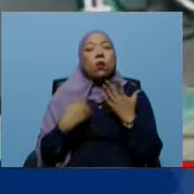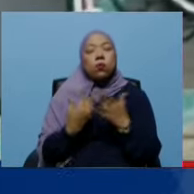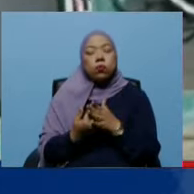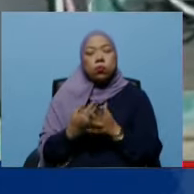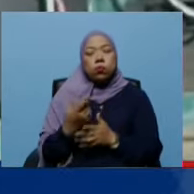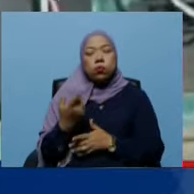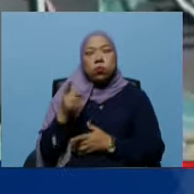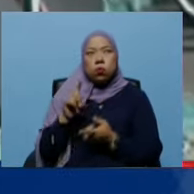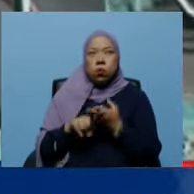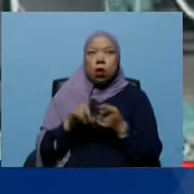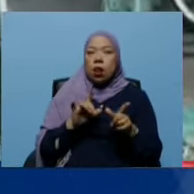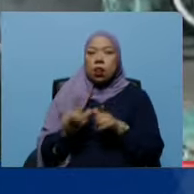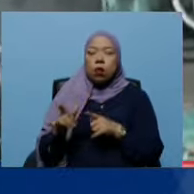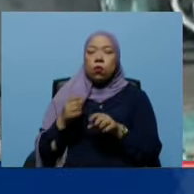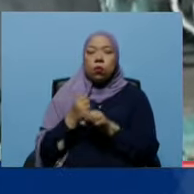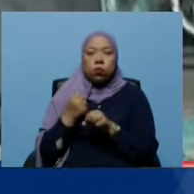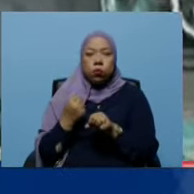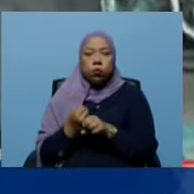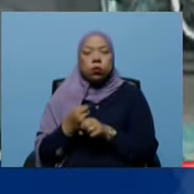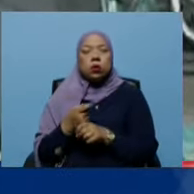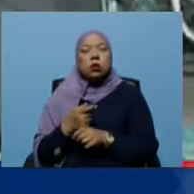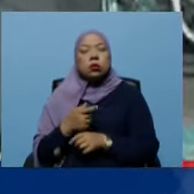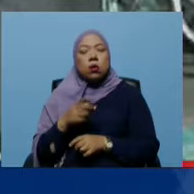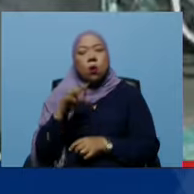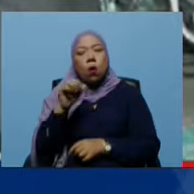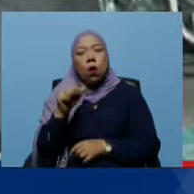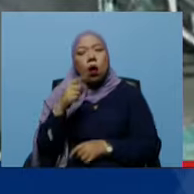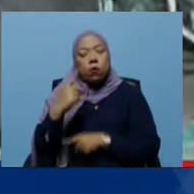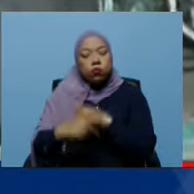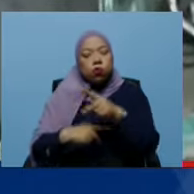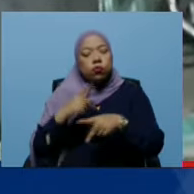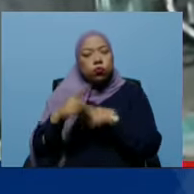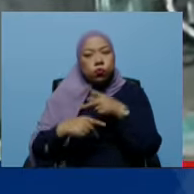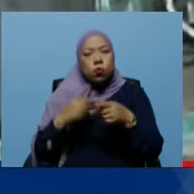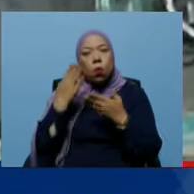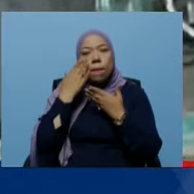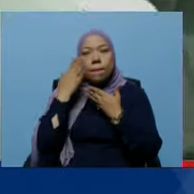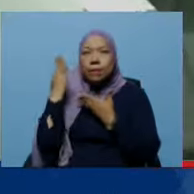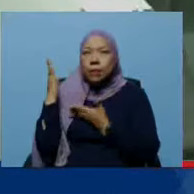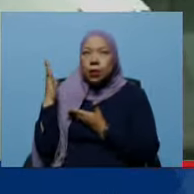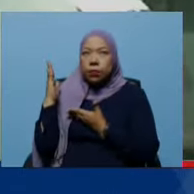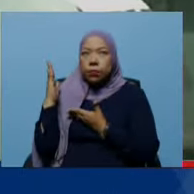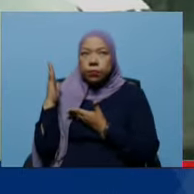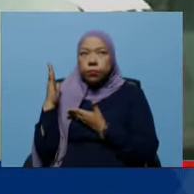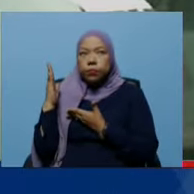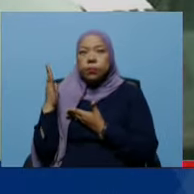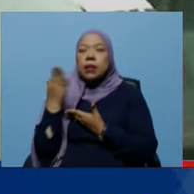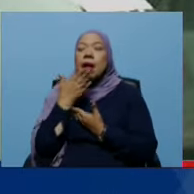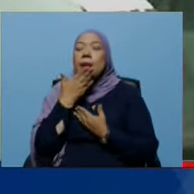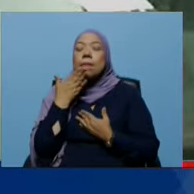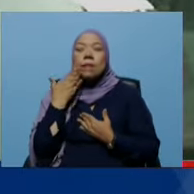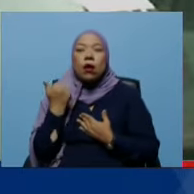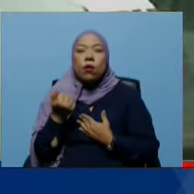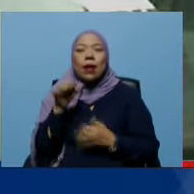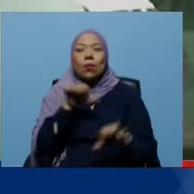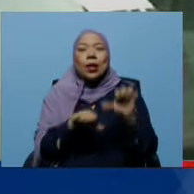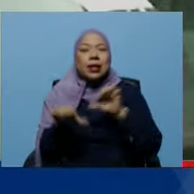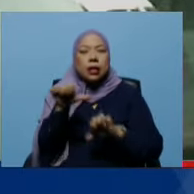mi espalda ya tenemos la línea de colada en producción, dándole valor agregado pues al